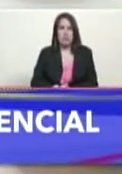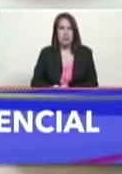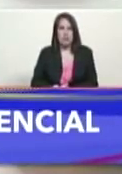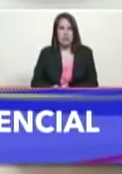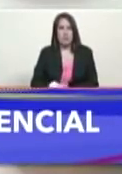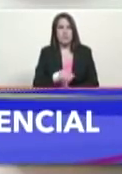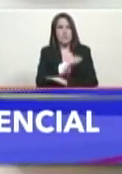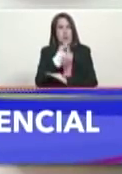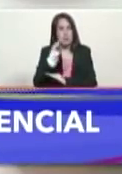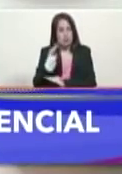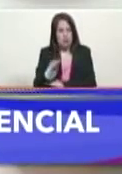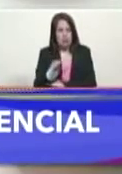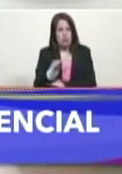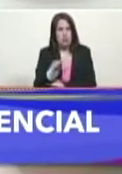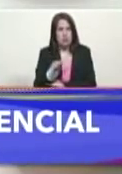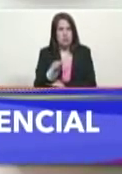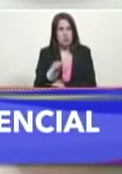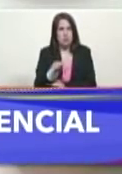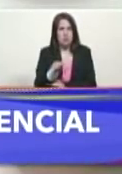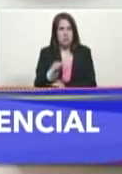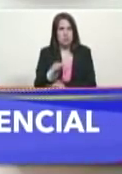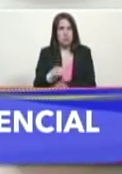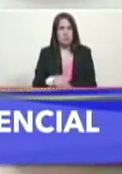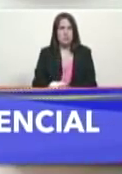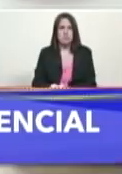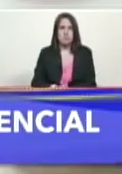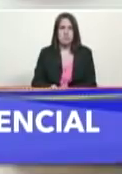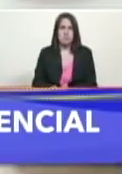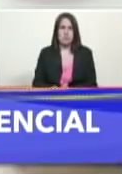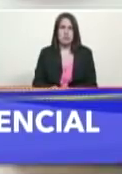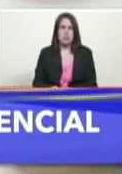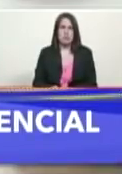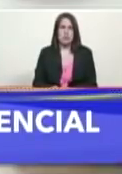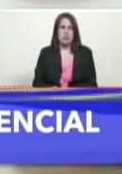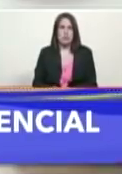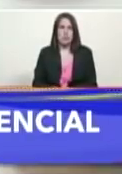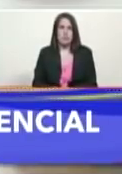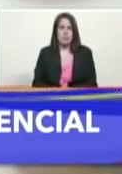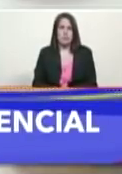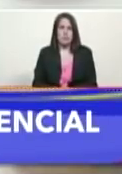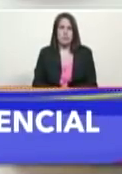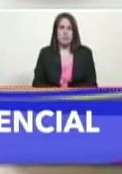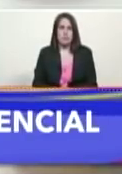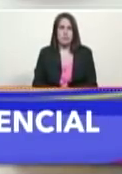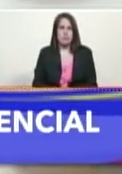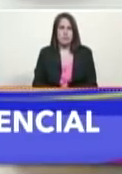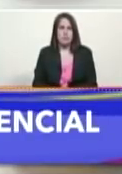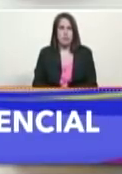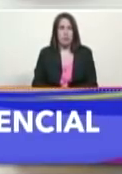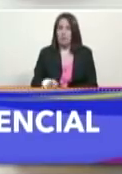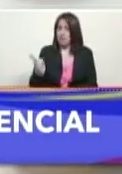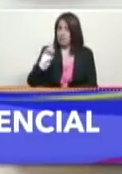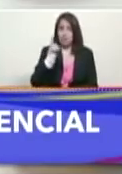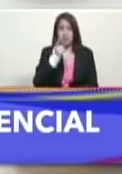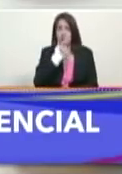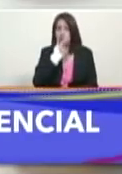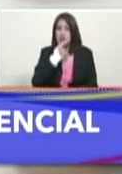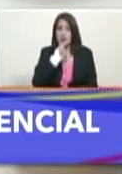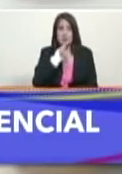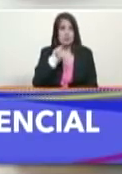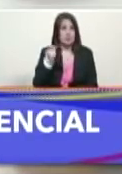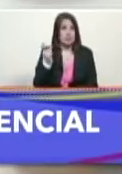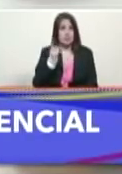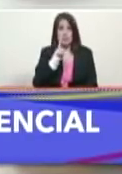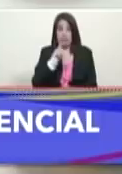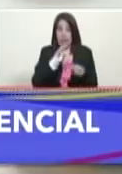cuidando cada detalle. Porque yo quiero decirles a ustedes, No es fácil